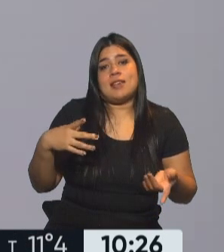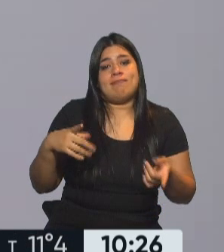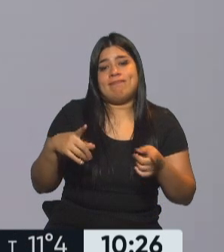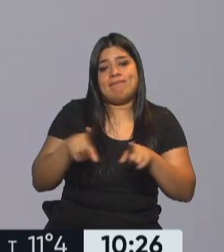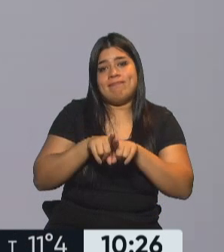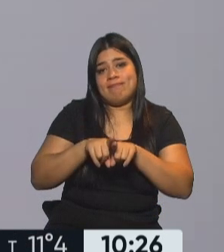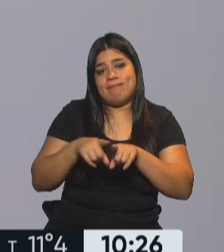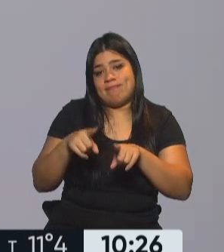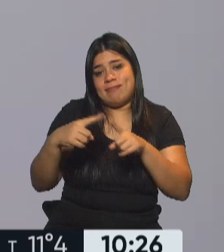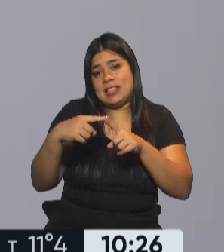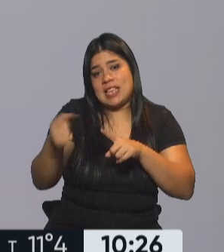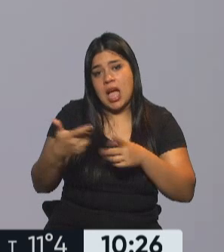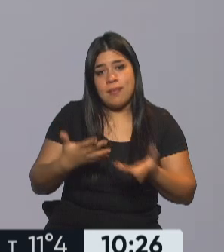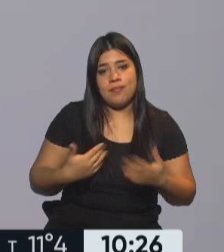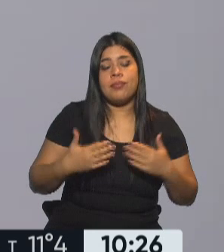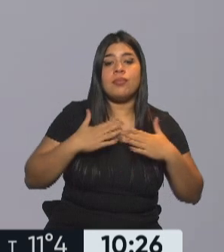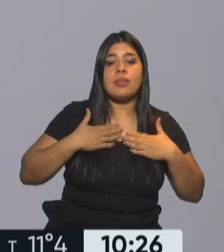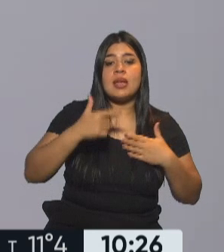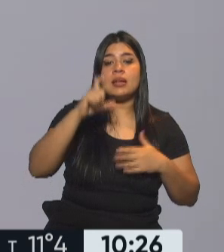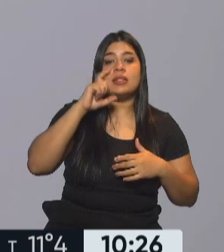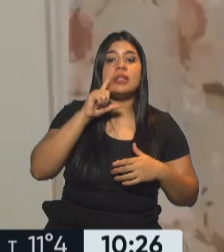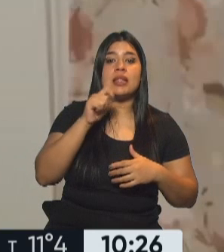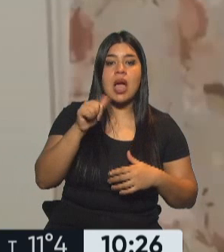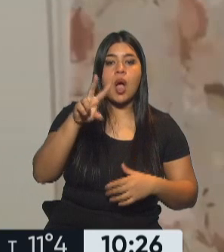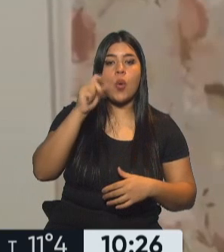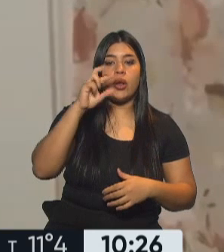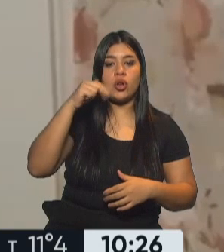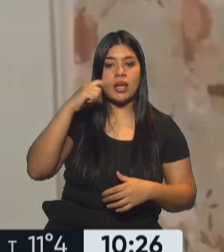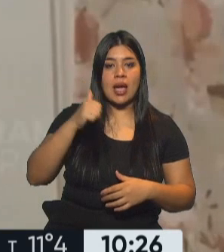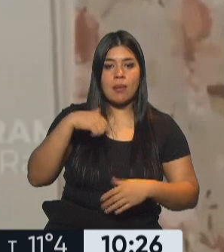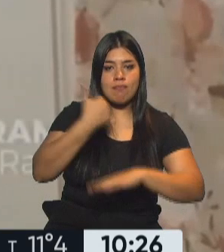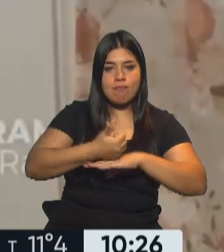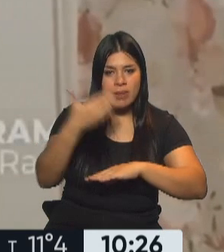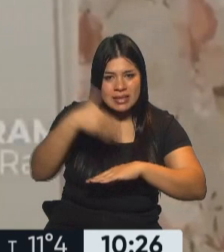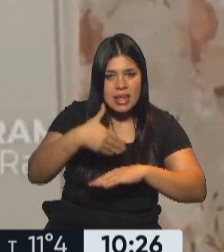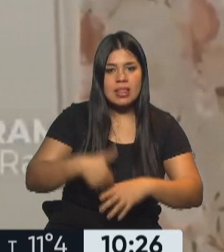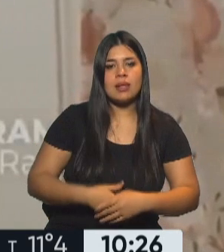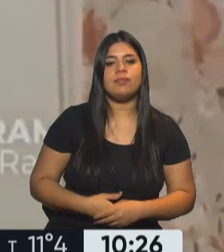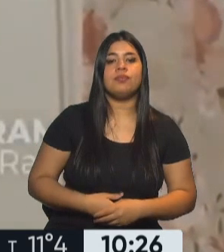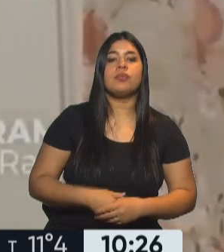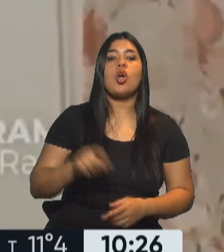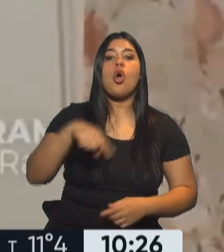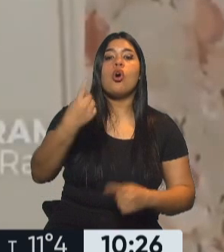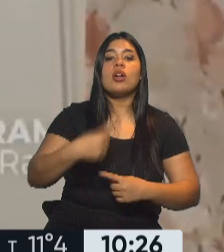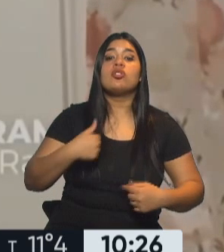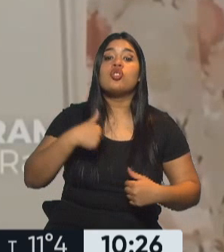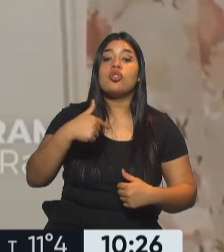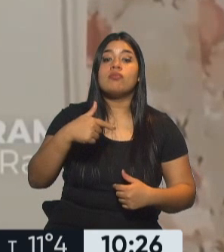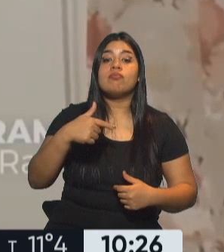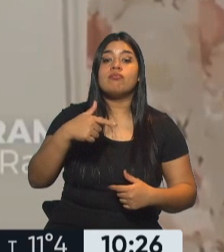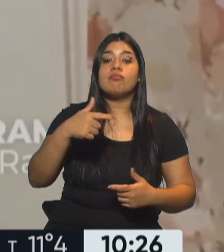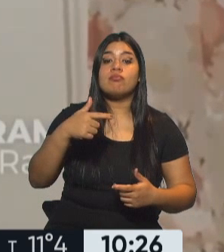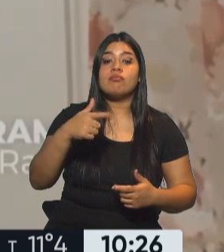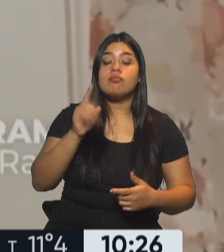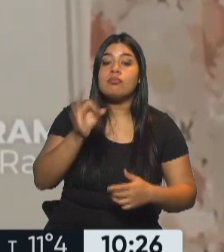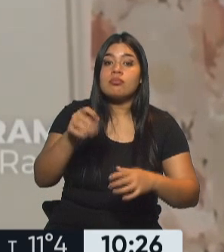hermanita, Cintia Verónica Goldenberg, presente. Otra cosa que supe es que mi padre